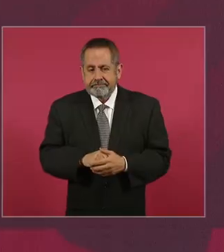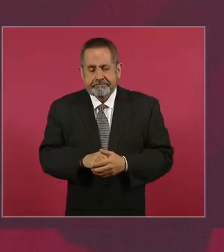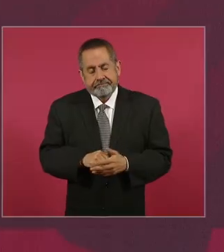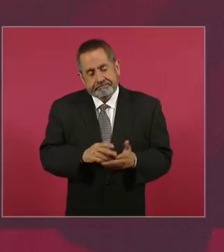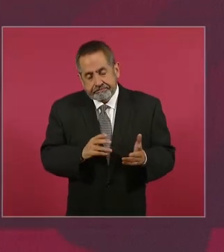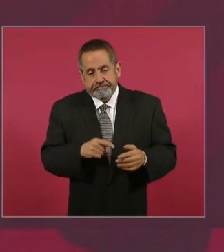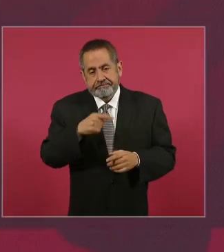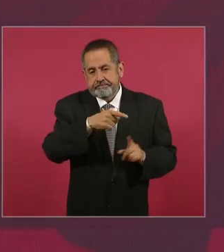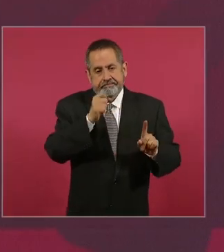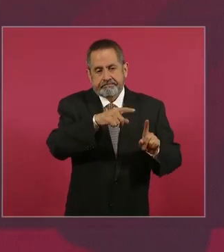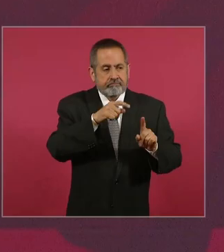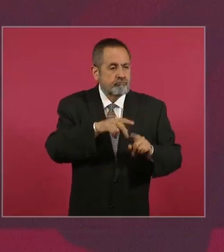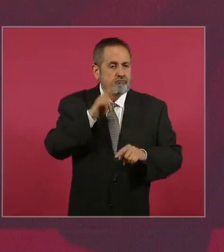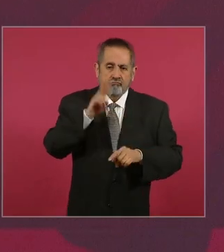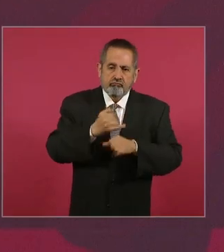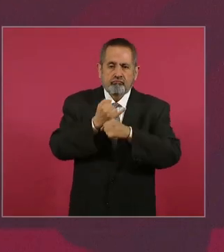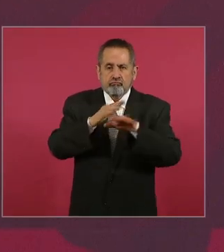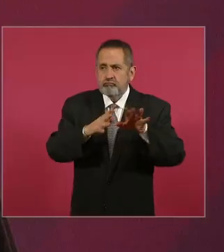básicamente, y no informan,